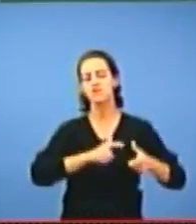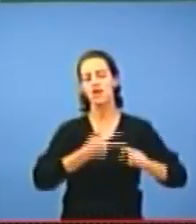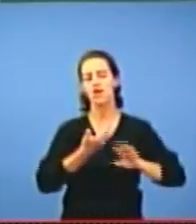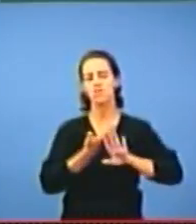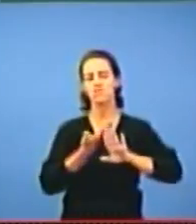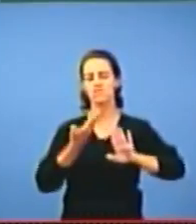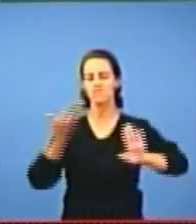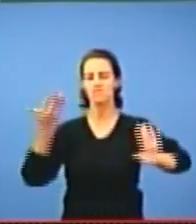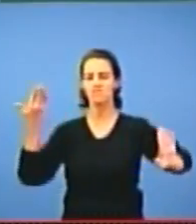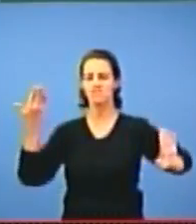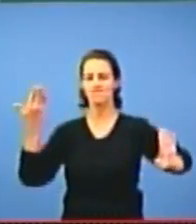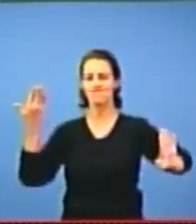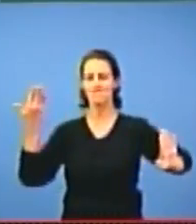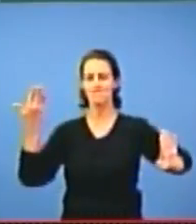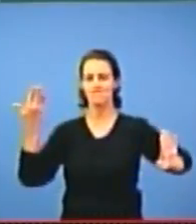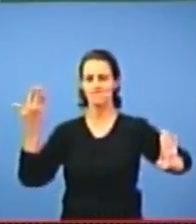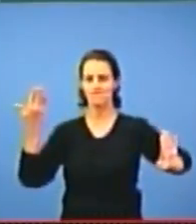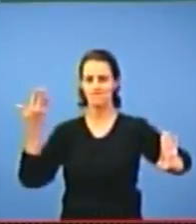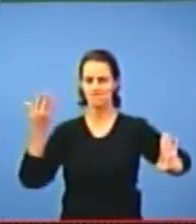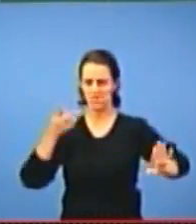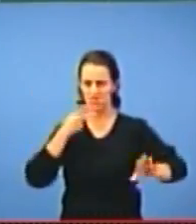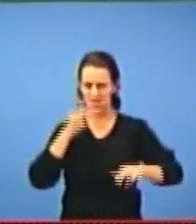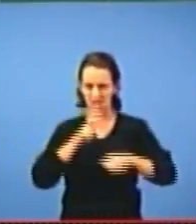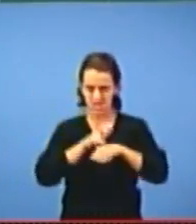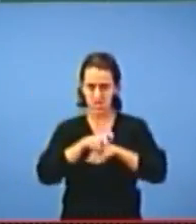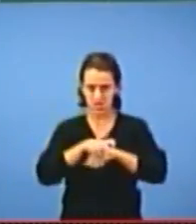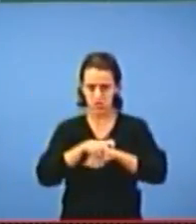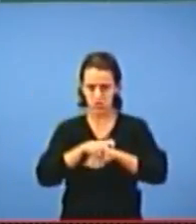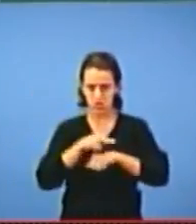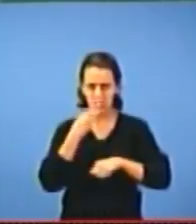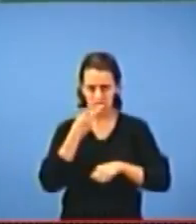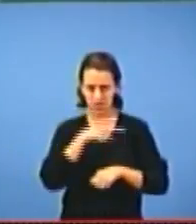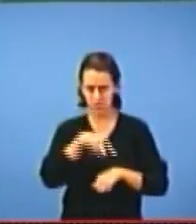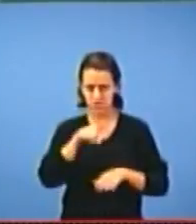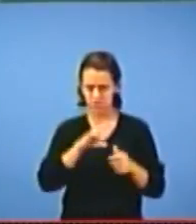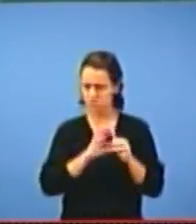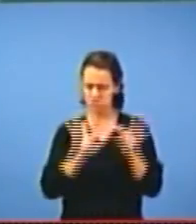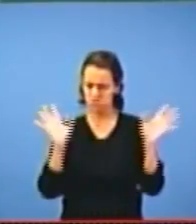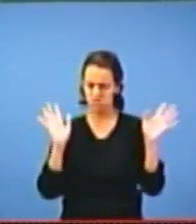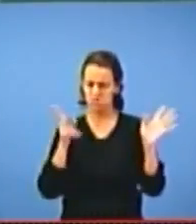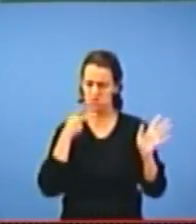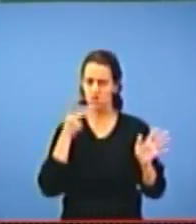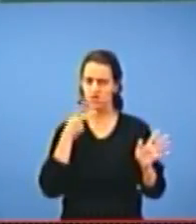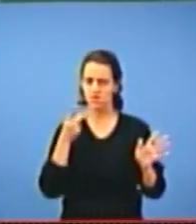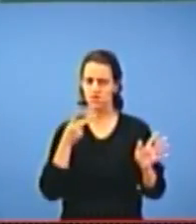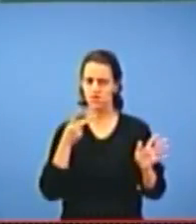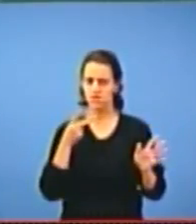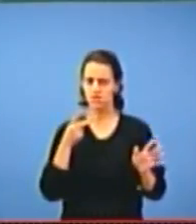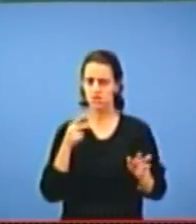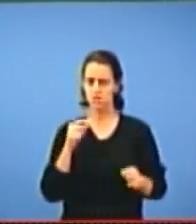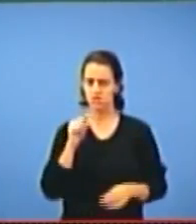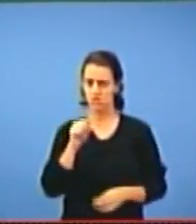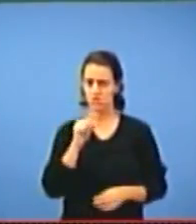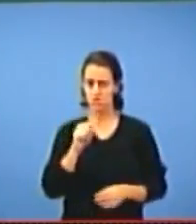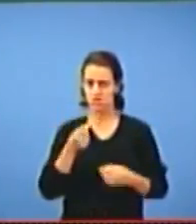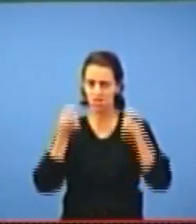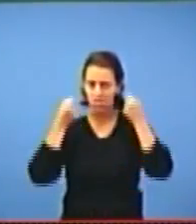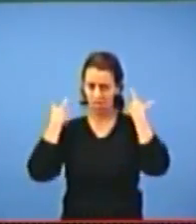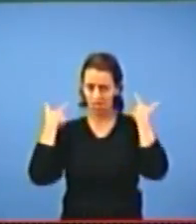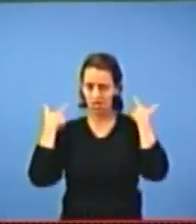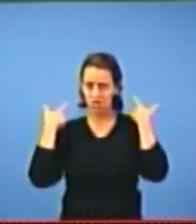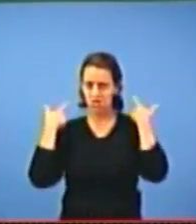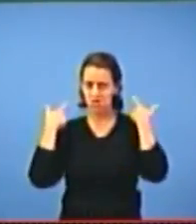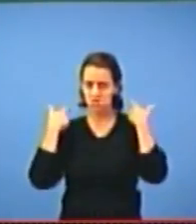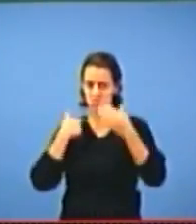voy a traer una palabra aquí en quinto periodo. Aquí en quinto periodo, con toda la libertad. Tú dejaste de escuchar